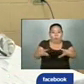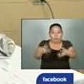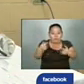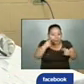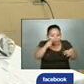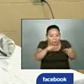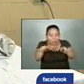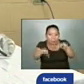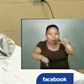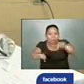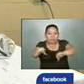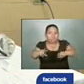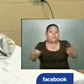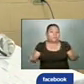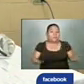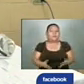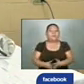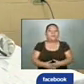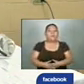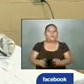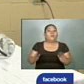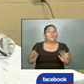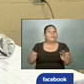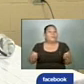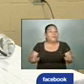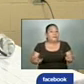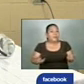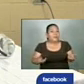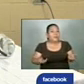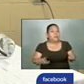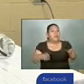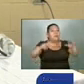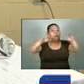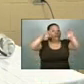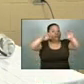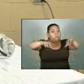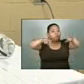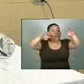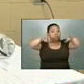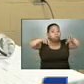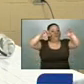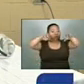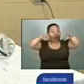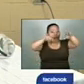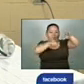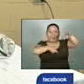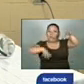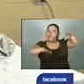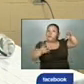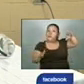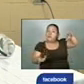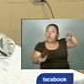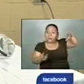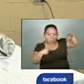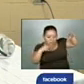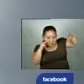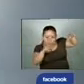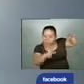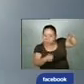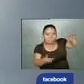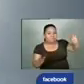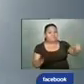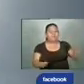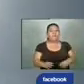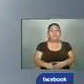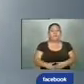ya perdimos, porque aunque llueva, eso ya no se vea.